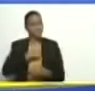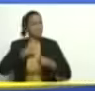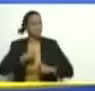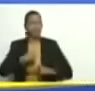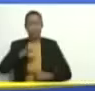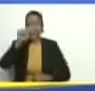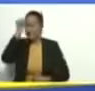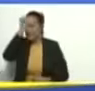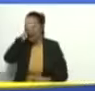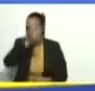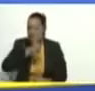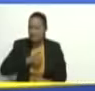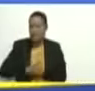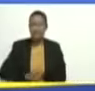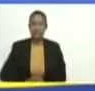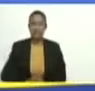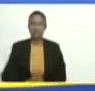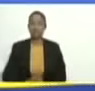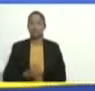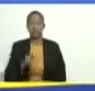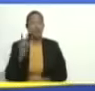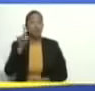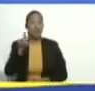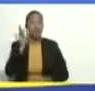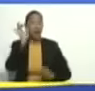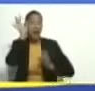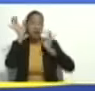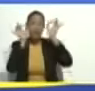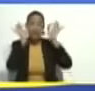su capacidad de creación.